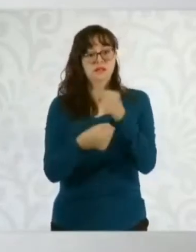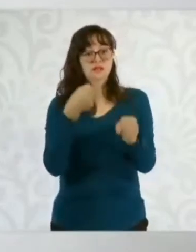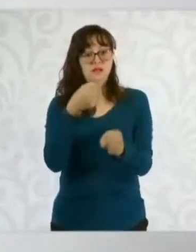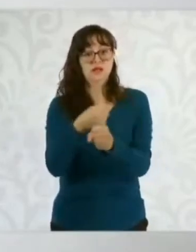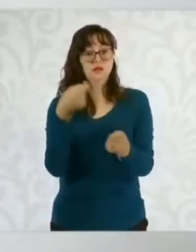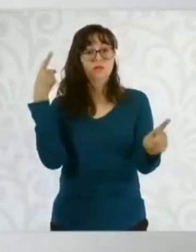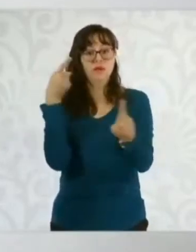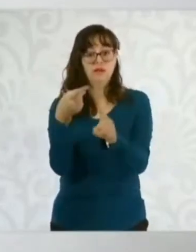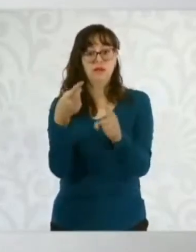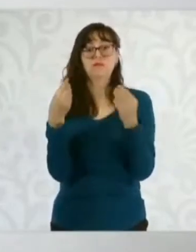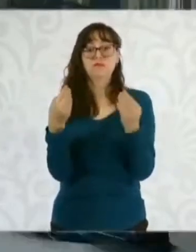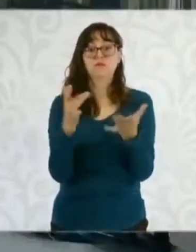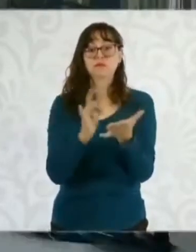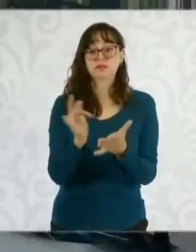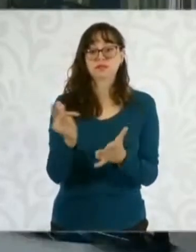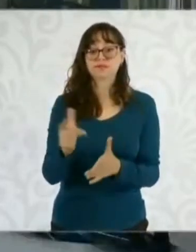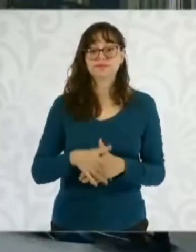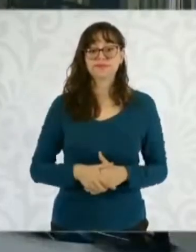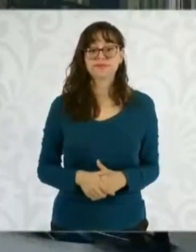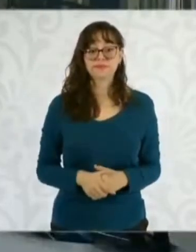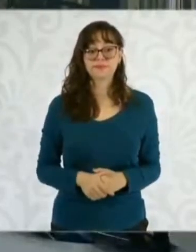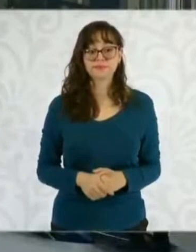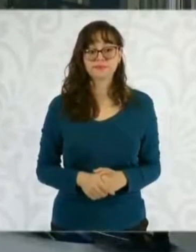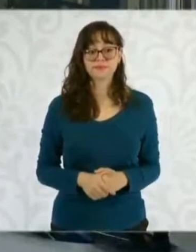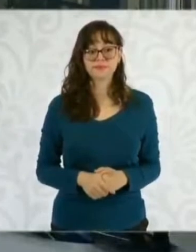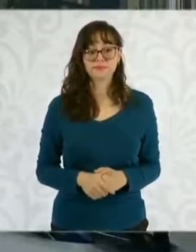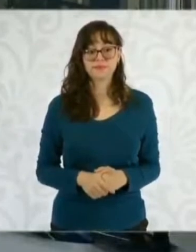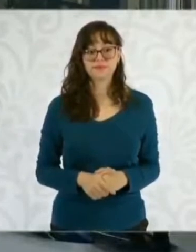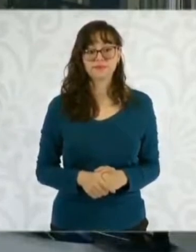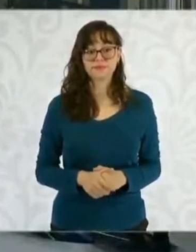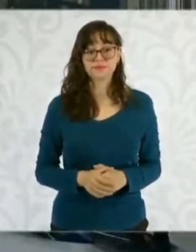sector salud. Muchísimas gracias.